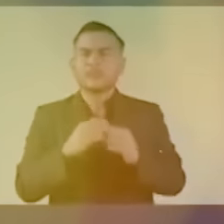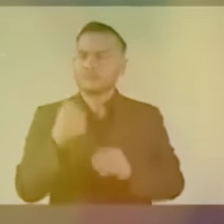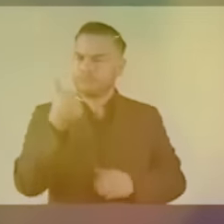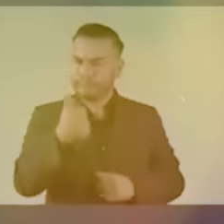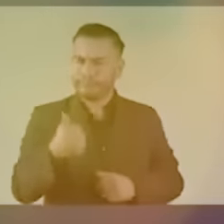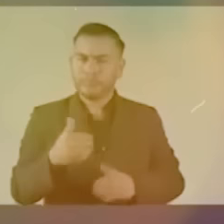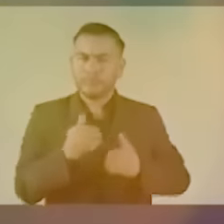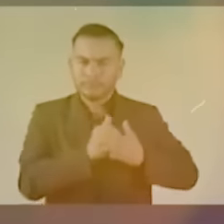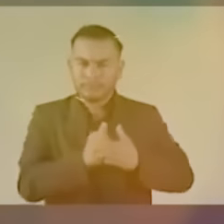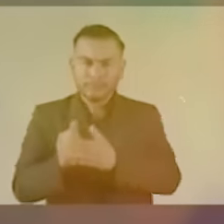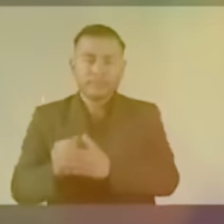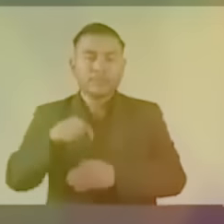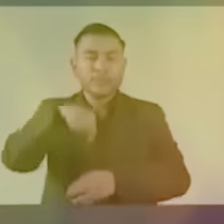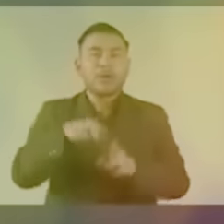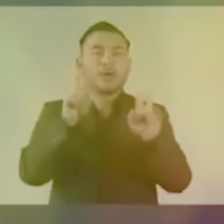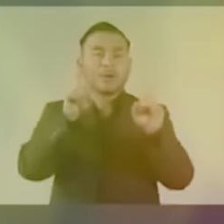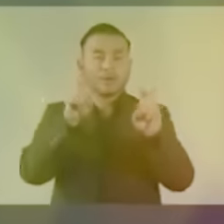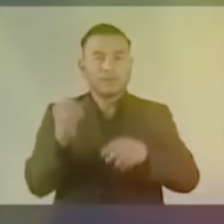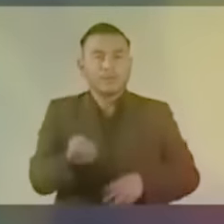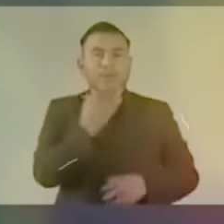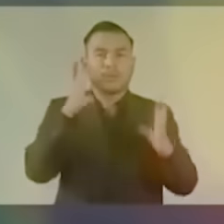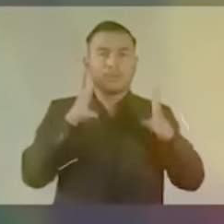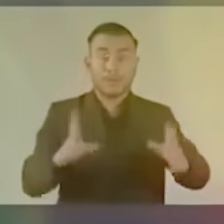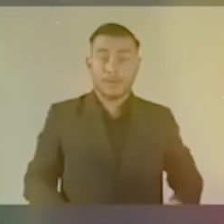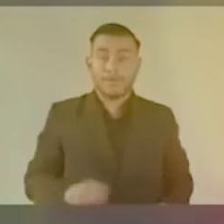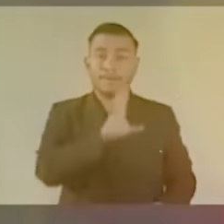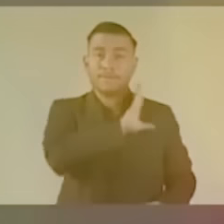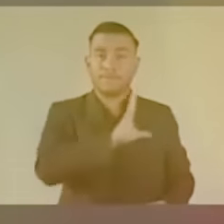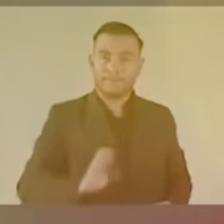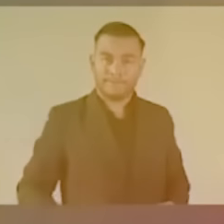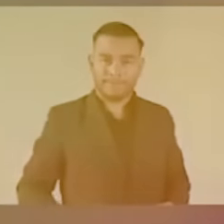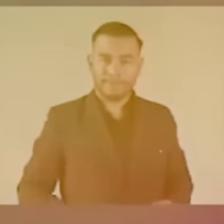una guía ahora en este nuevo gobierno que tendrá la República de El Salvador.